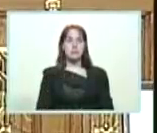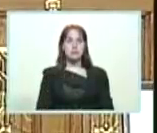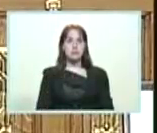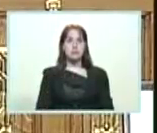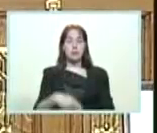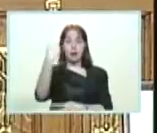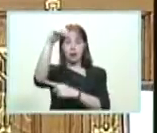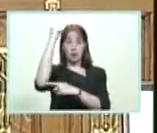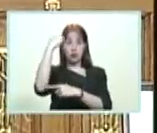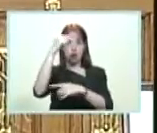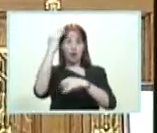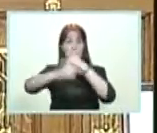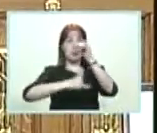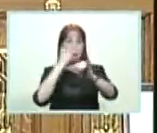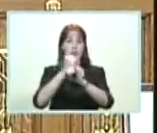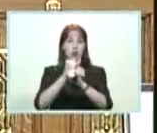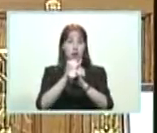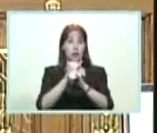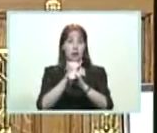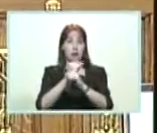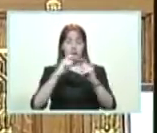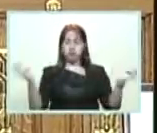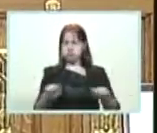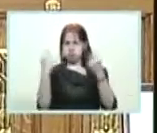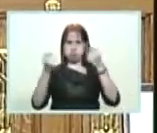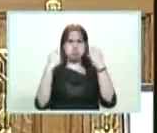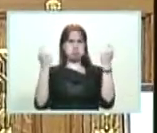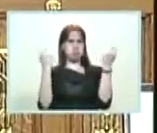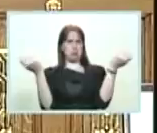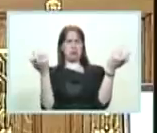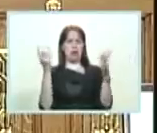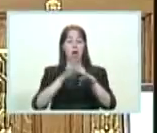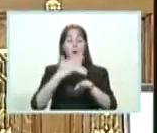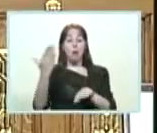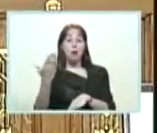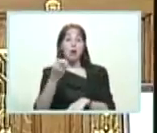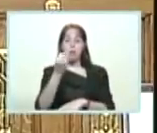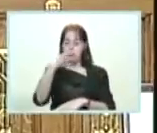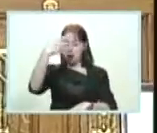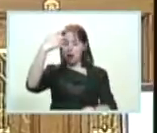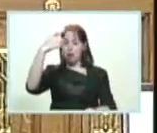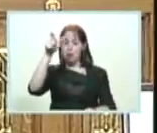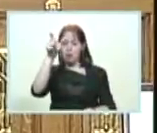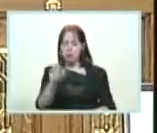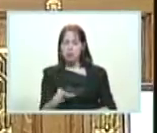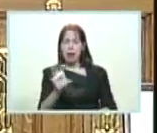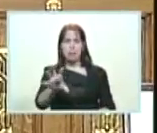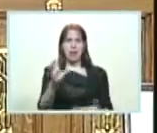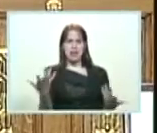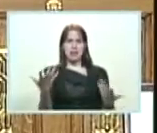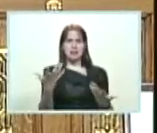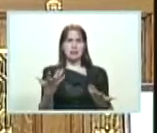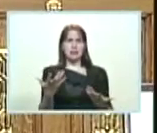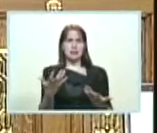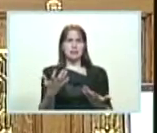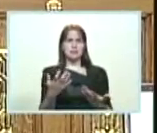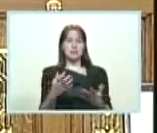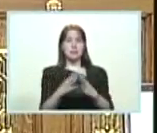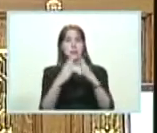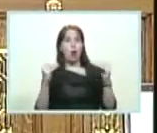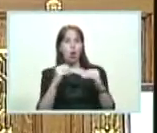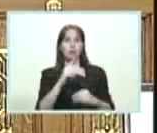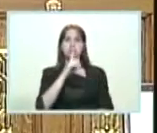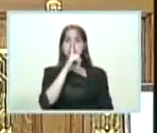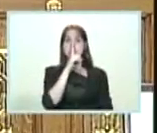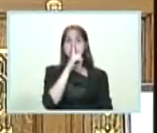Nacional e internacionalmente no lo publican porque es bueno para el país. Y todo lo que es bueno para el país, ellos lo silencian,